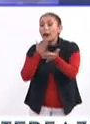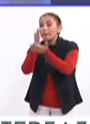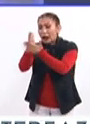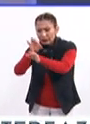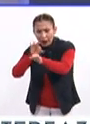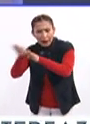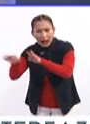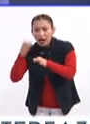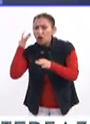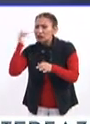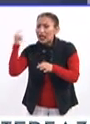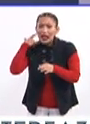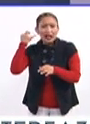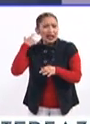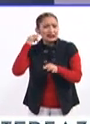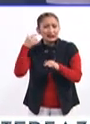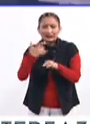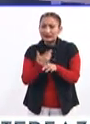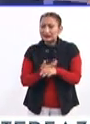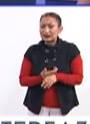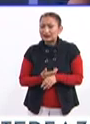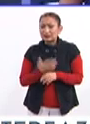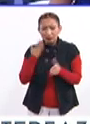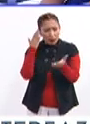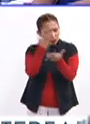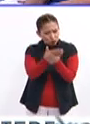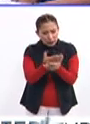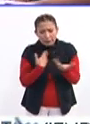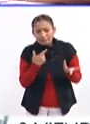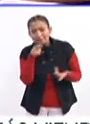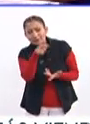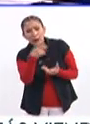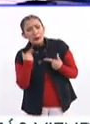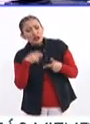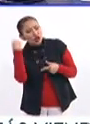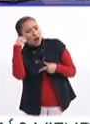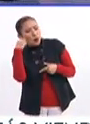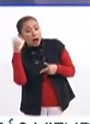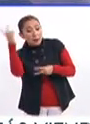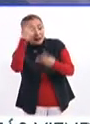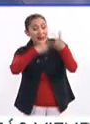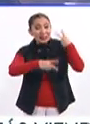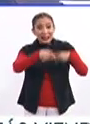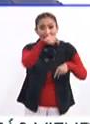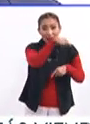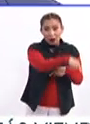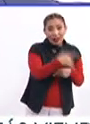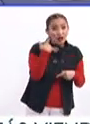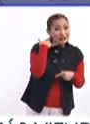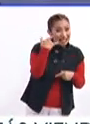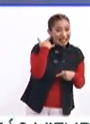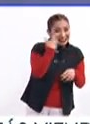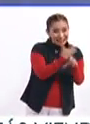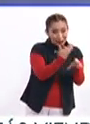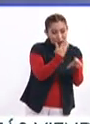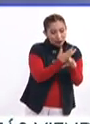vamos a trabajar en Los Ángeles, California, donde los oaxaqueños que llegaron a Los